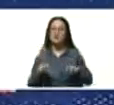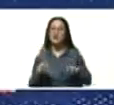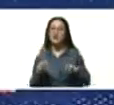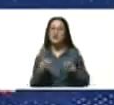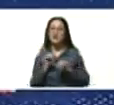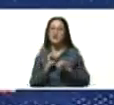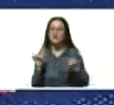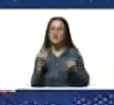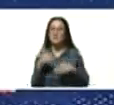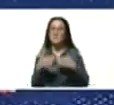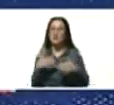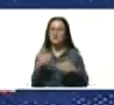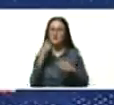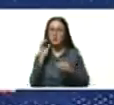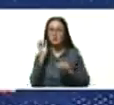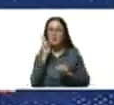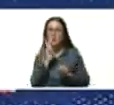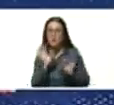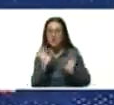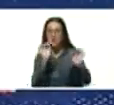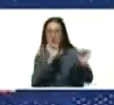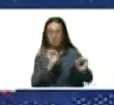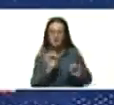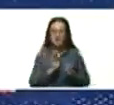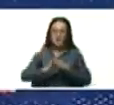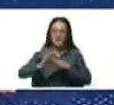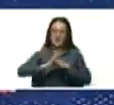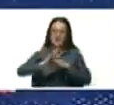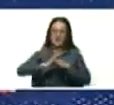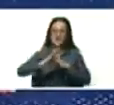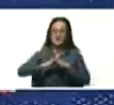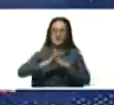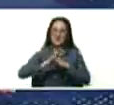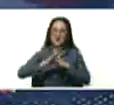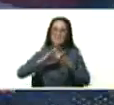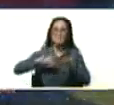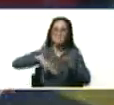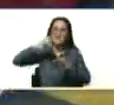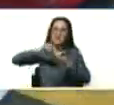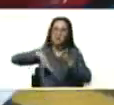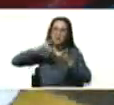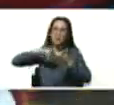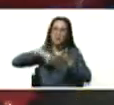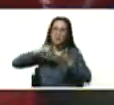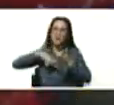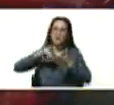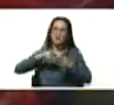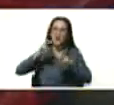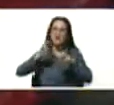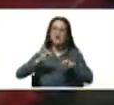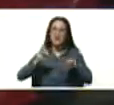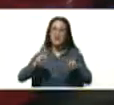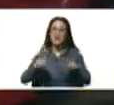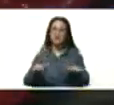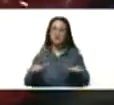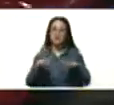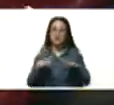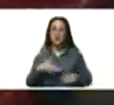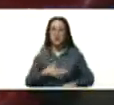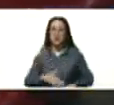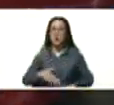este proceso de pulido, raspado, base y pintura. Y los asientos quedan totalmente